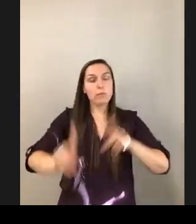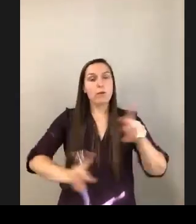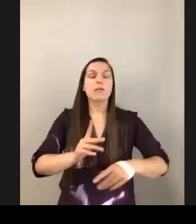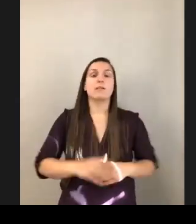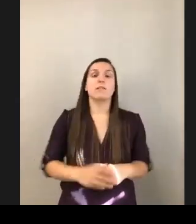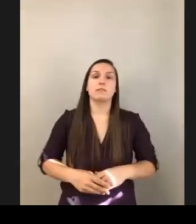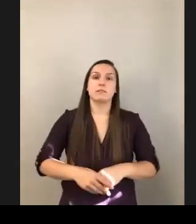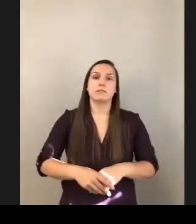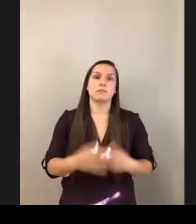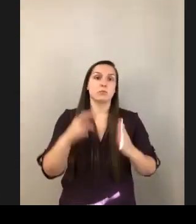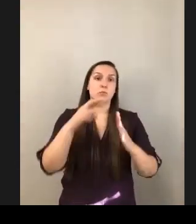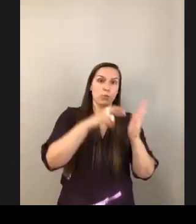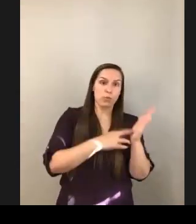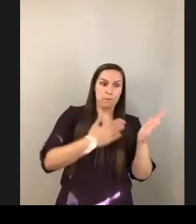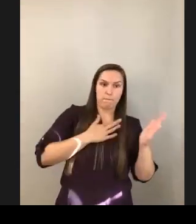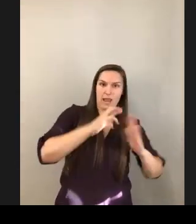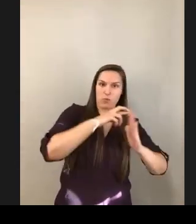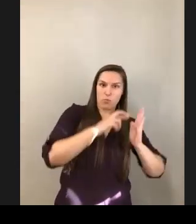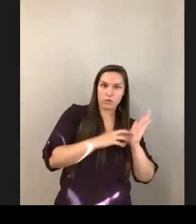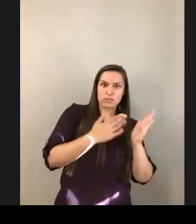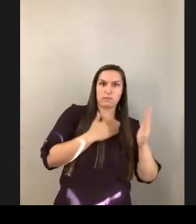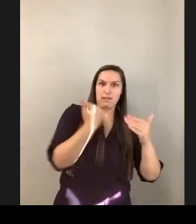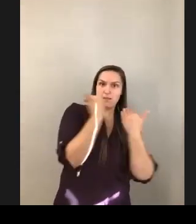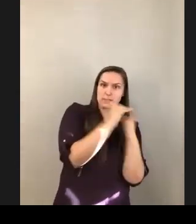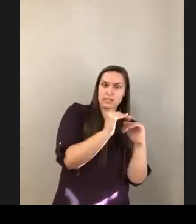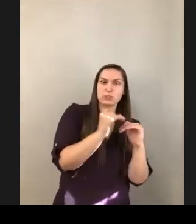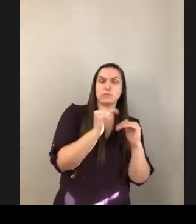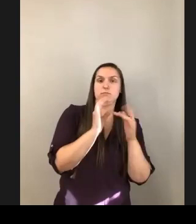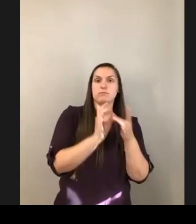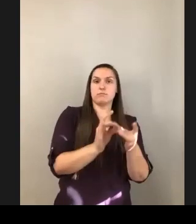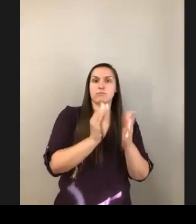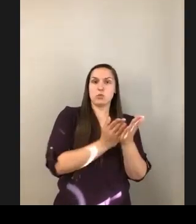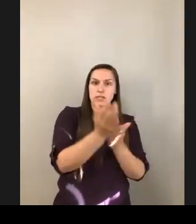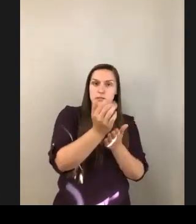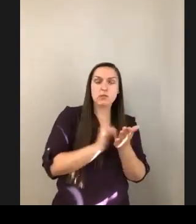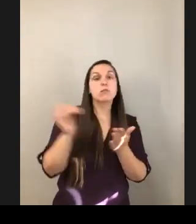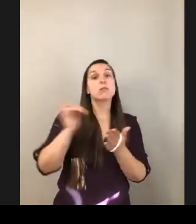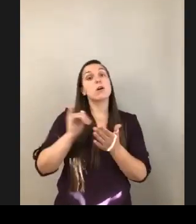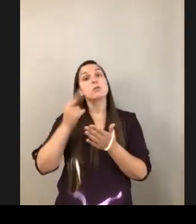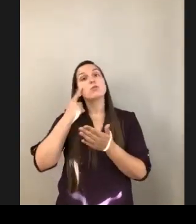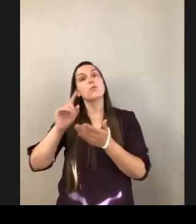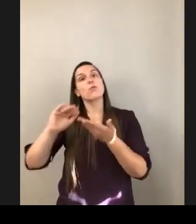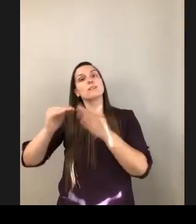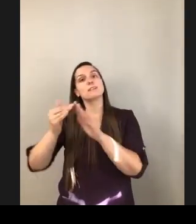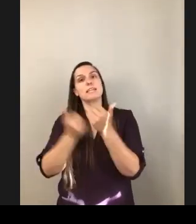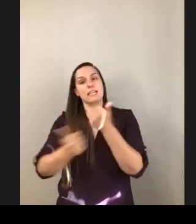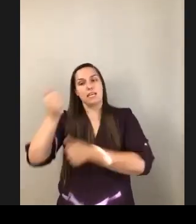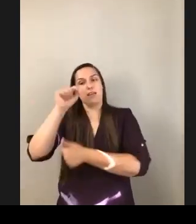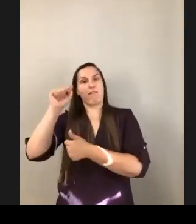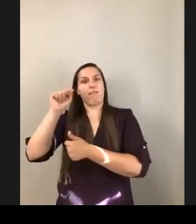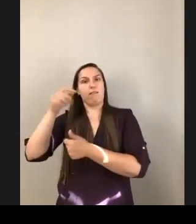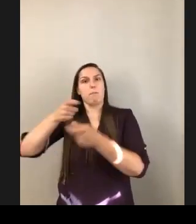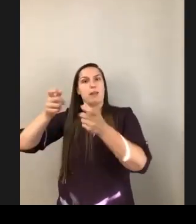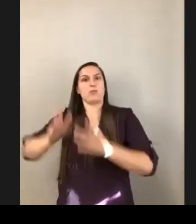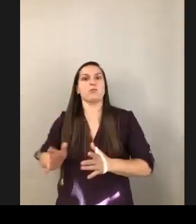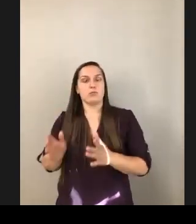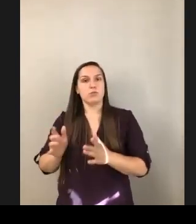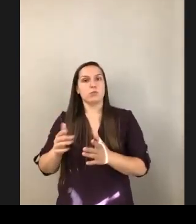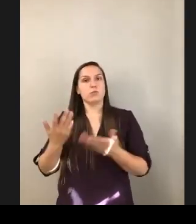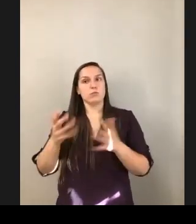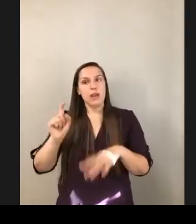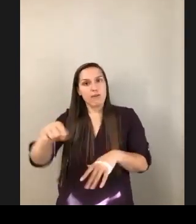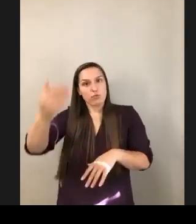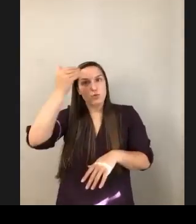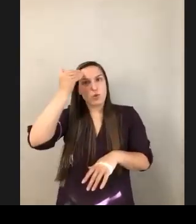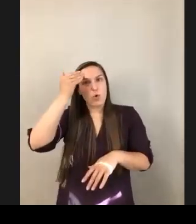el público, cuáles son las reglas en cuanto a la transparencia, pero me gustaría tener esa claridad con el